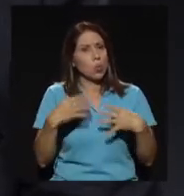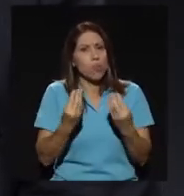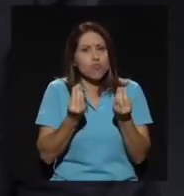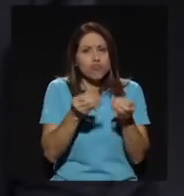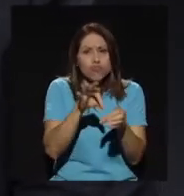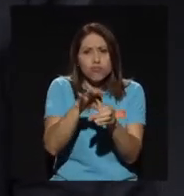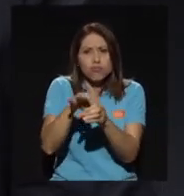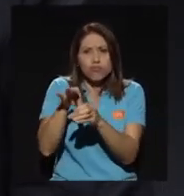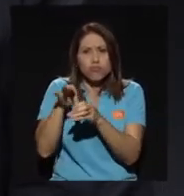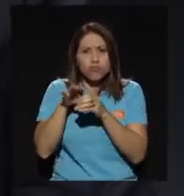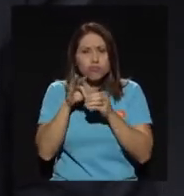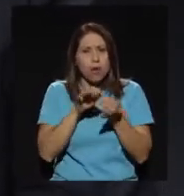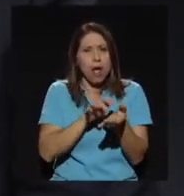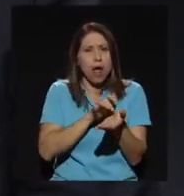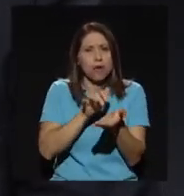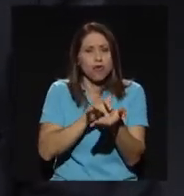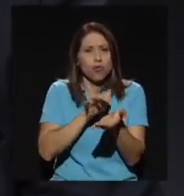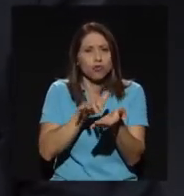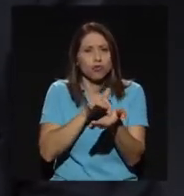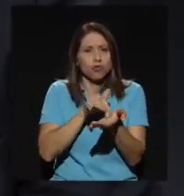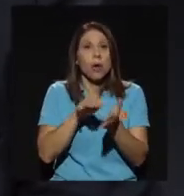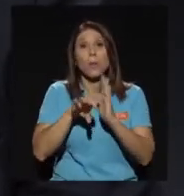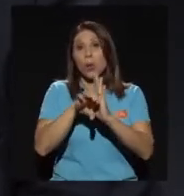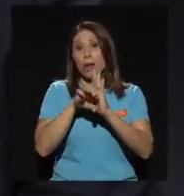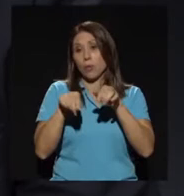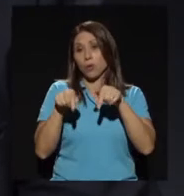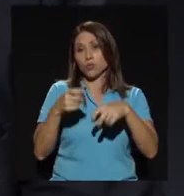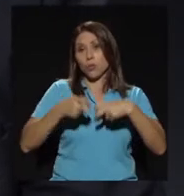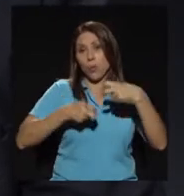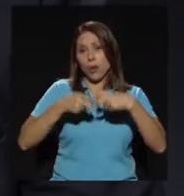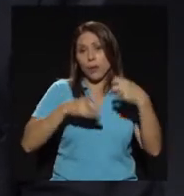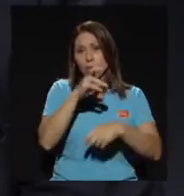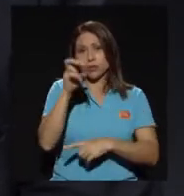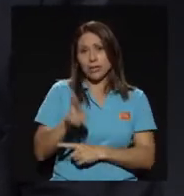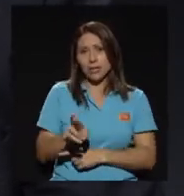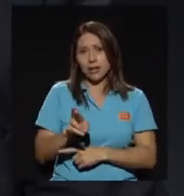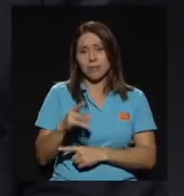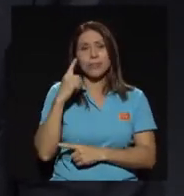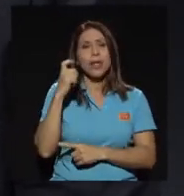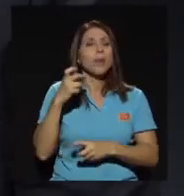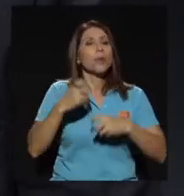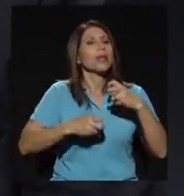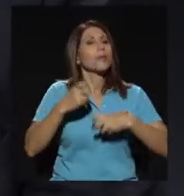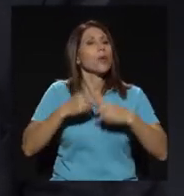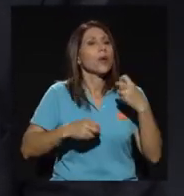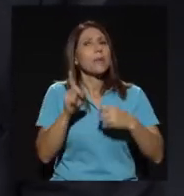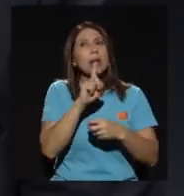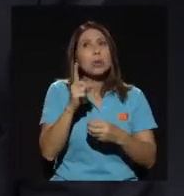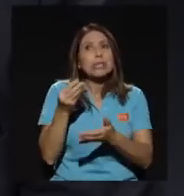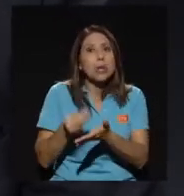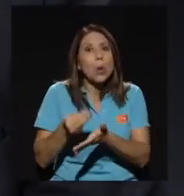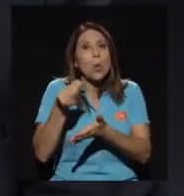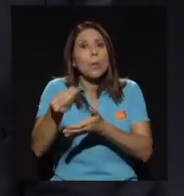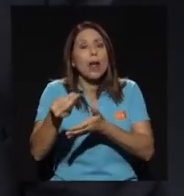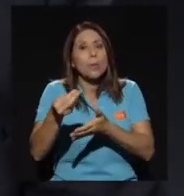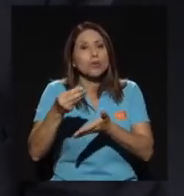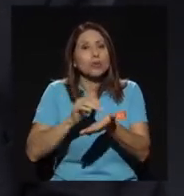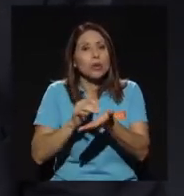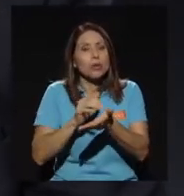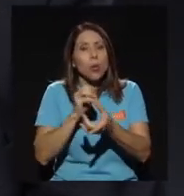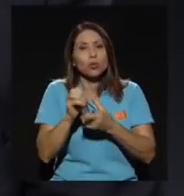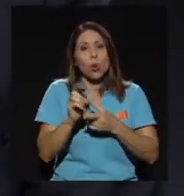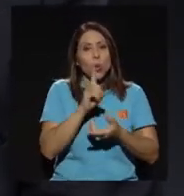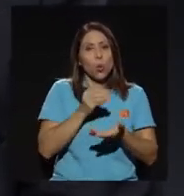arroz por ejemplo que es un problema en costa rica porque el problema no es que importemos o no sino que seamos más